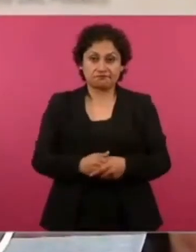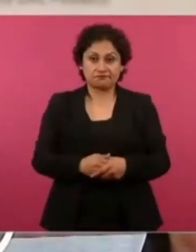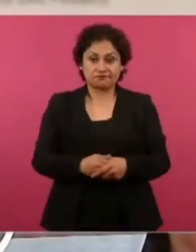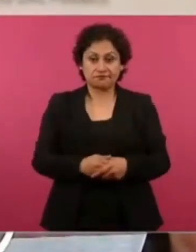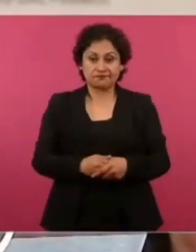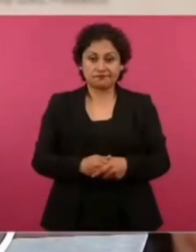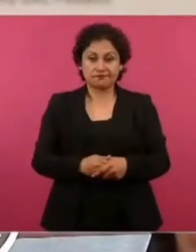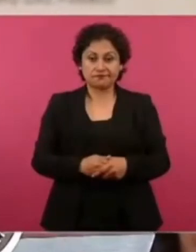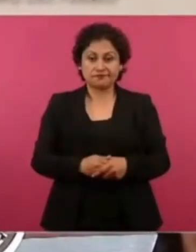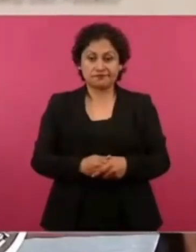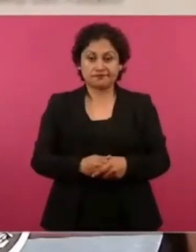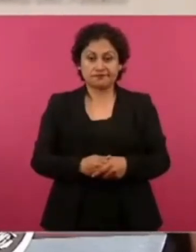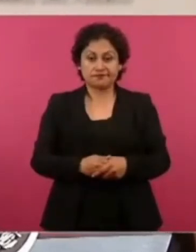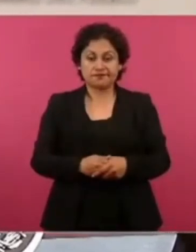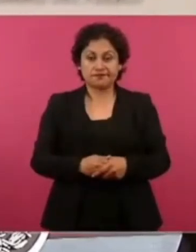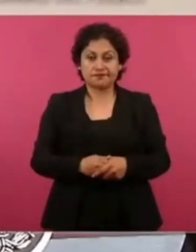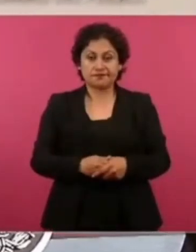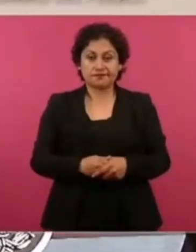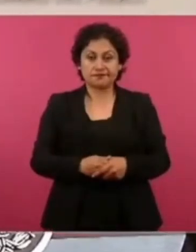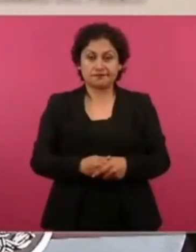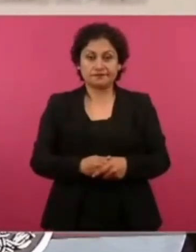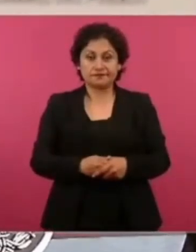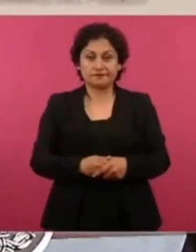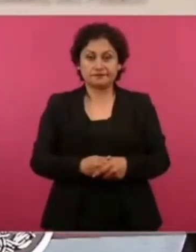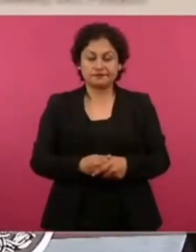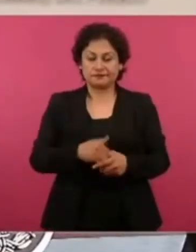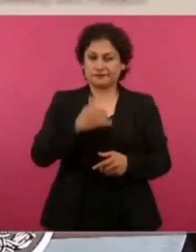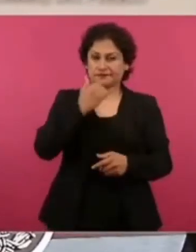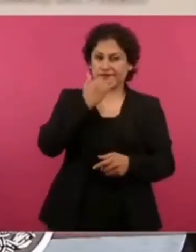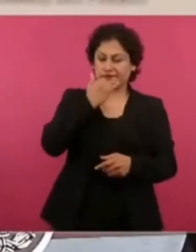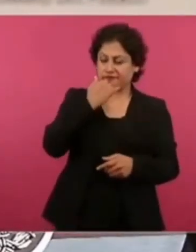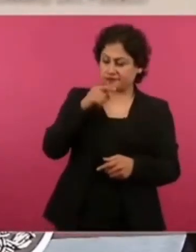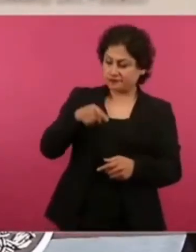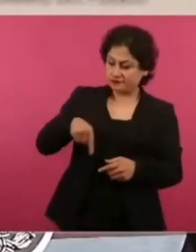¿Qué autoridad moral tienen estos señores?